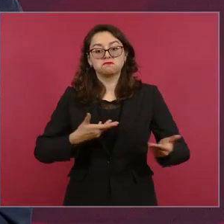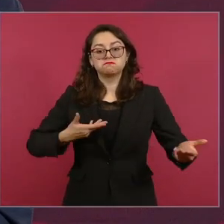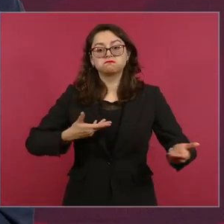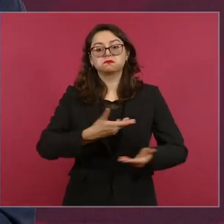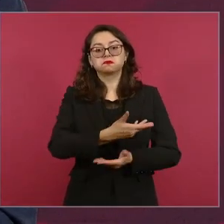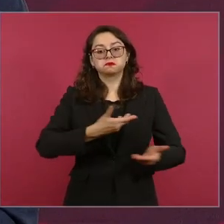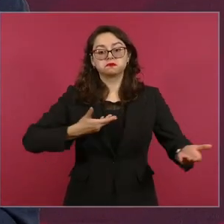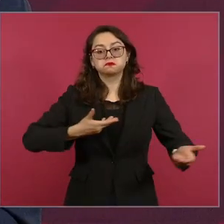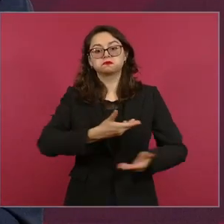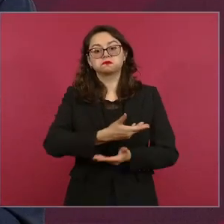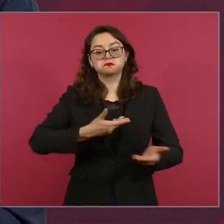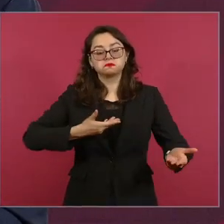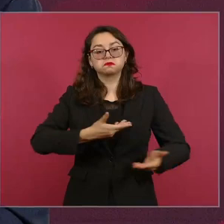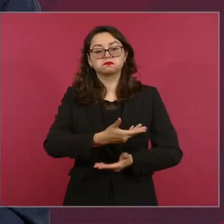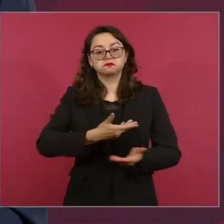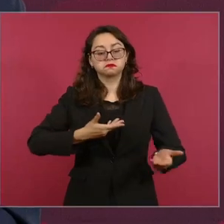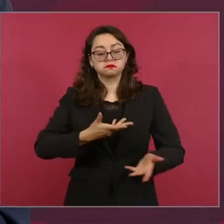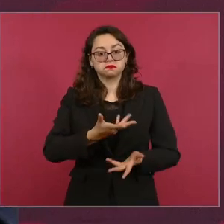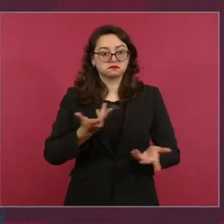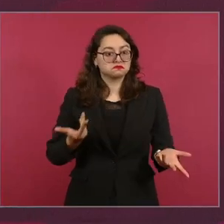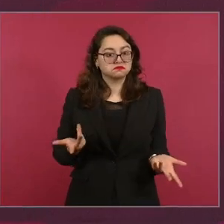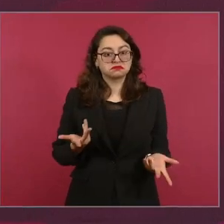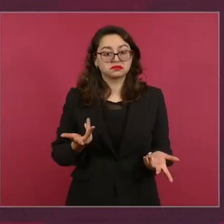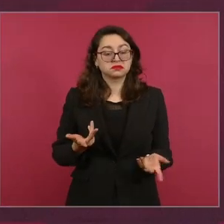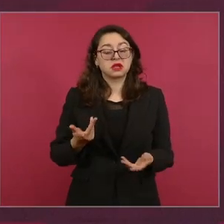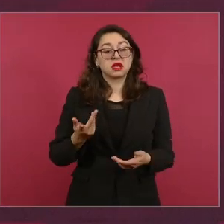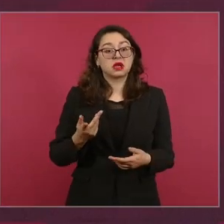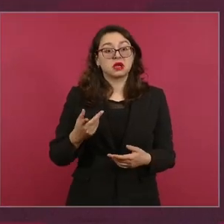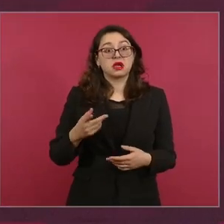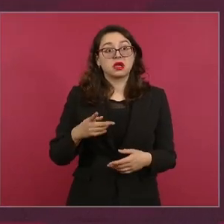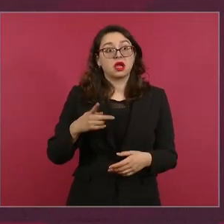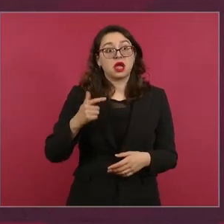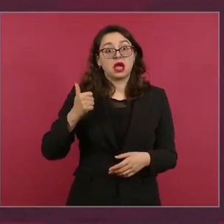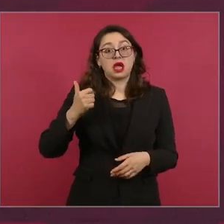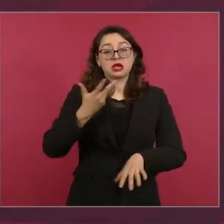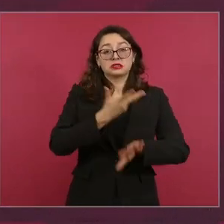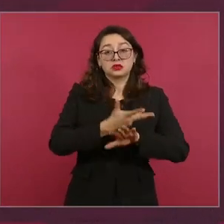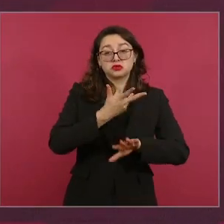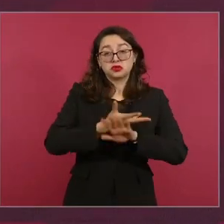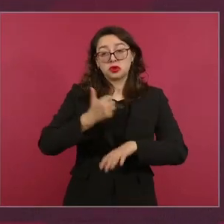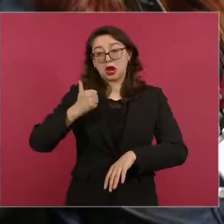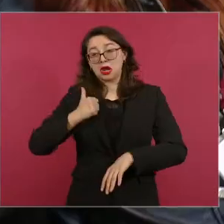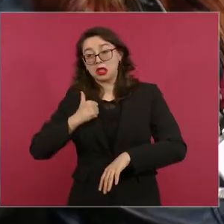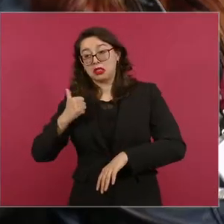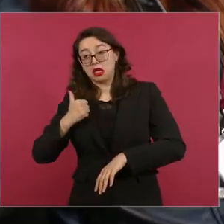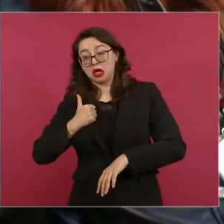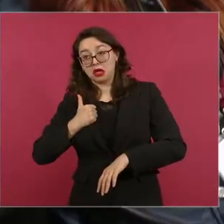que las que tiene Estados Unidos con Canadá o Estados Unidos con China.